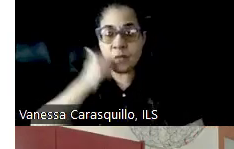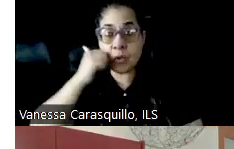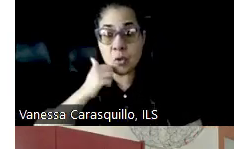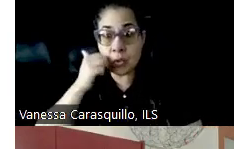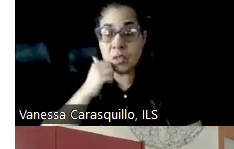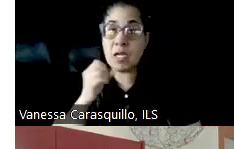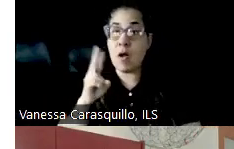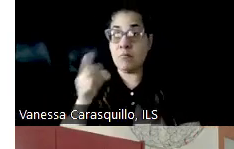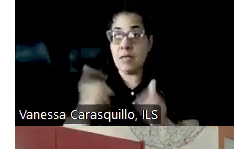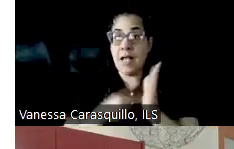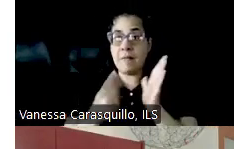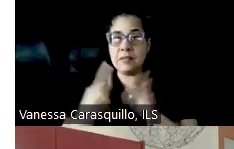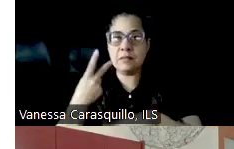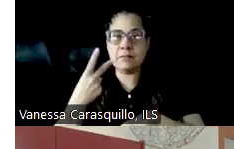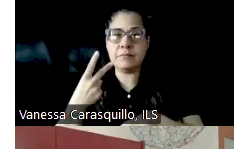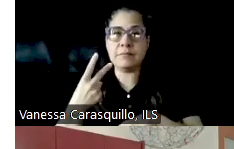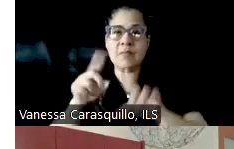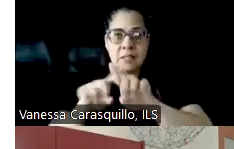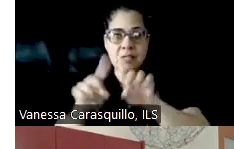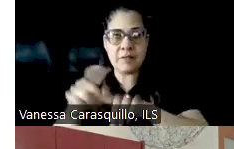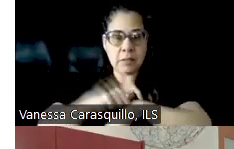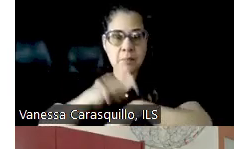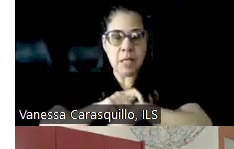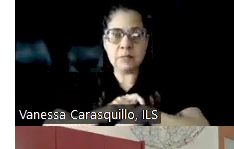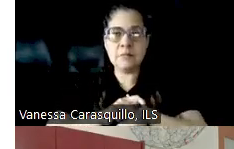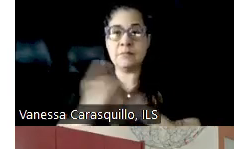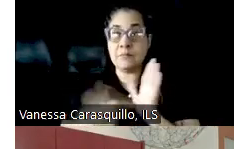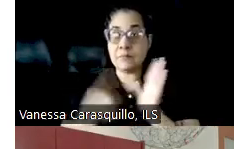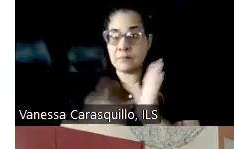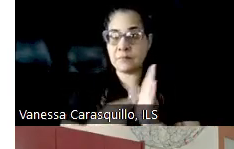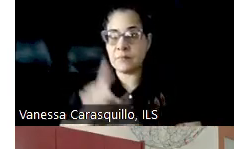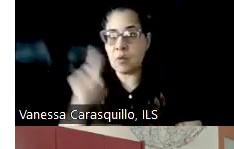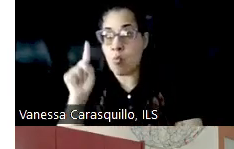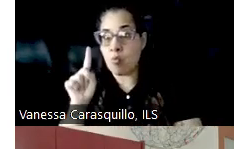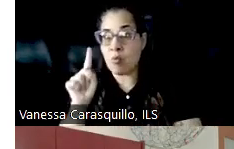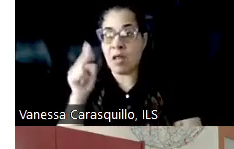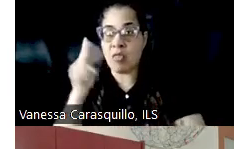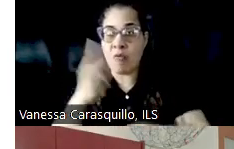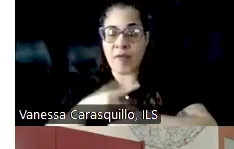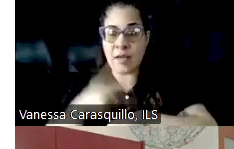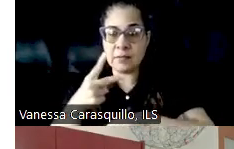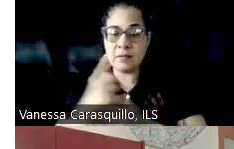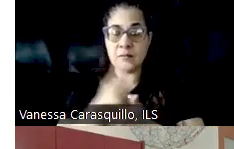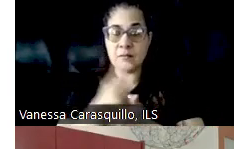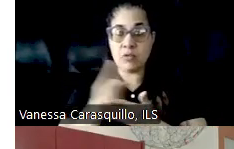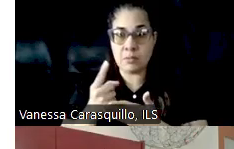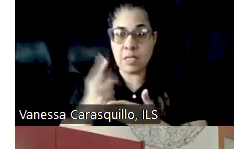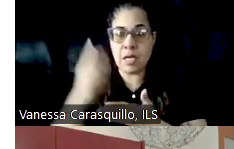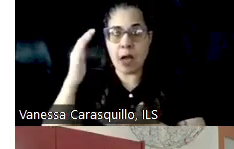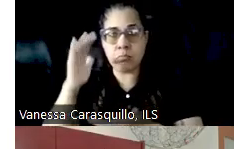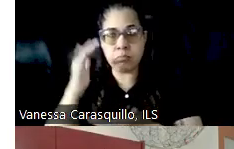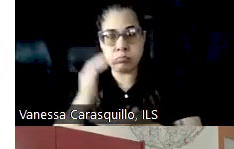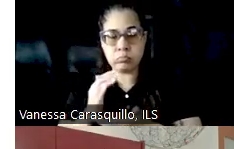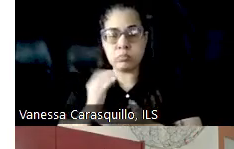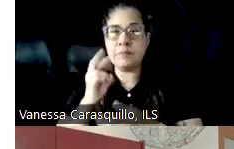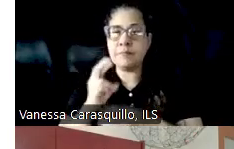día, reduce esa respuesta a 1, 2 veces en semana, o que la intensidad ya no